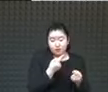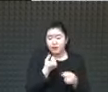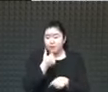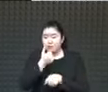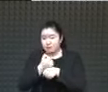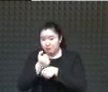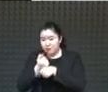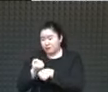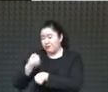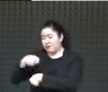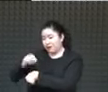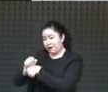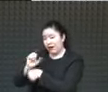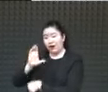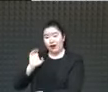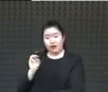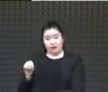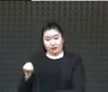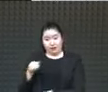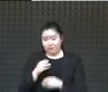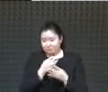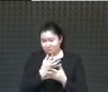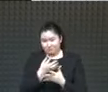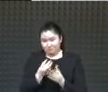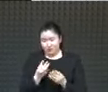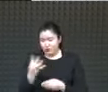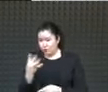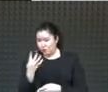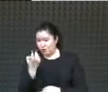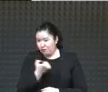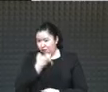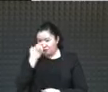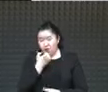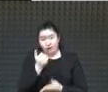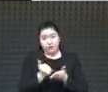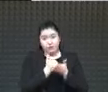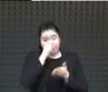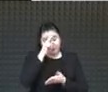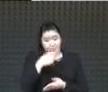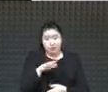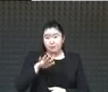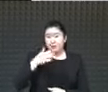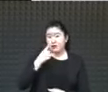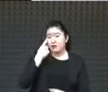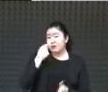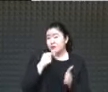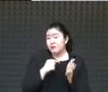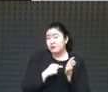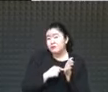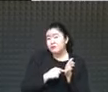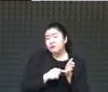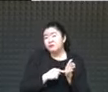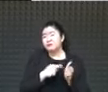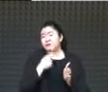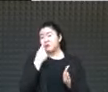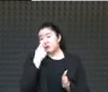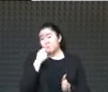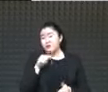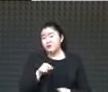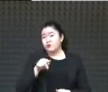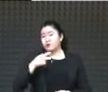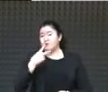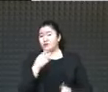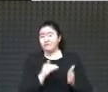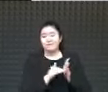centros de atención múltiple de la Ciudad de México, que son cerca de 1.2 millones de niños,